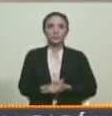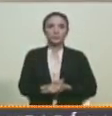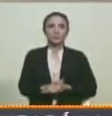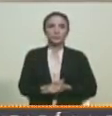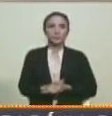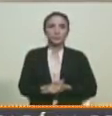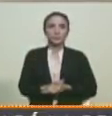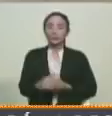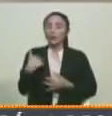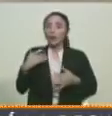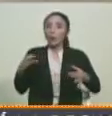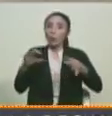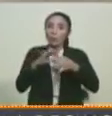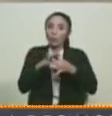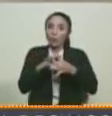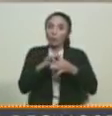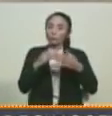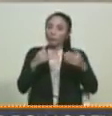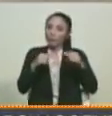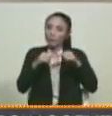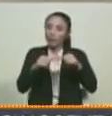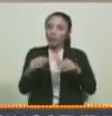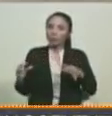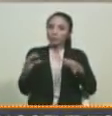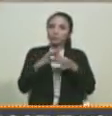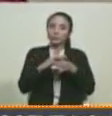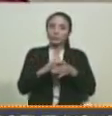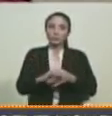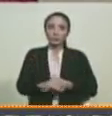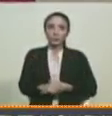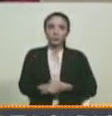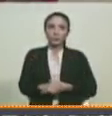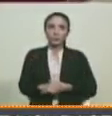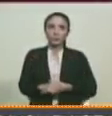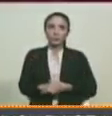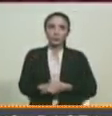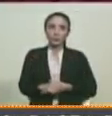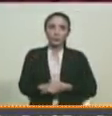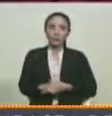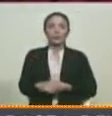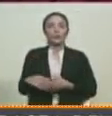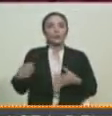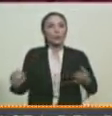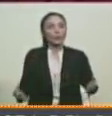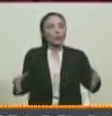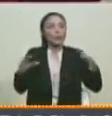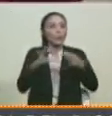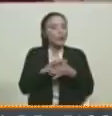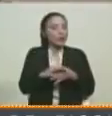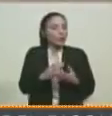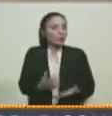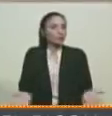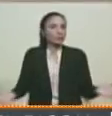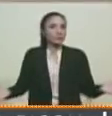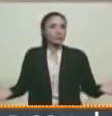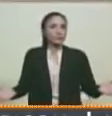Hay que cuidar la unión del gran polo patriótico. Hay que ensanchar los brazos